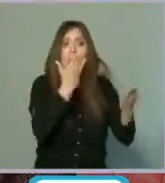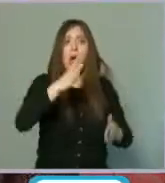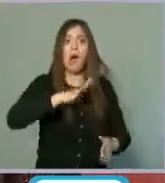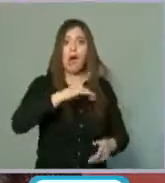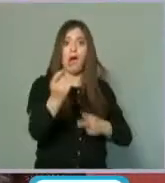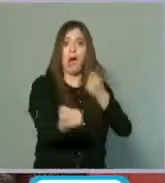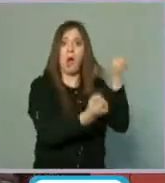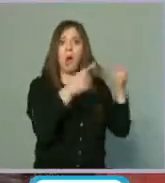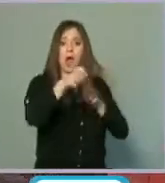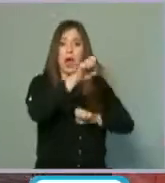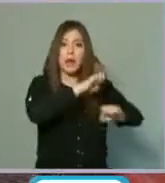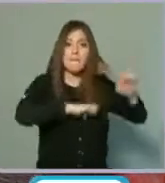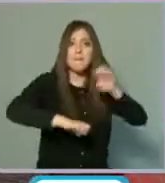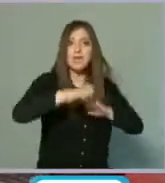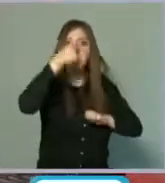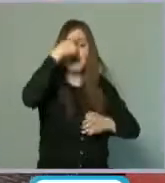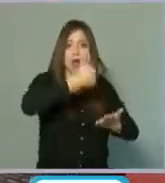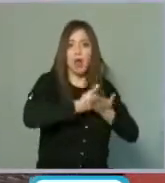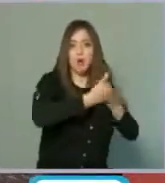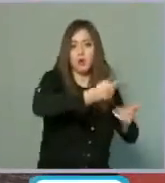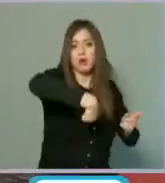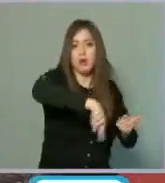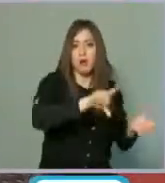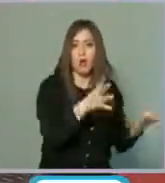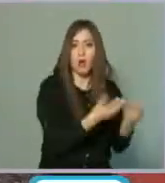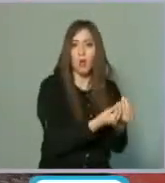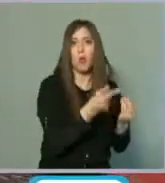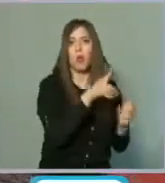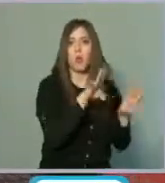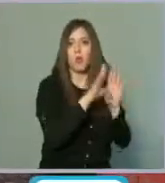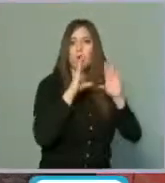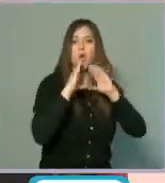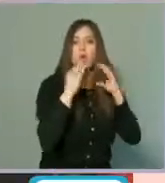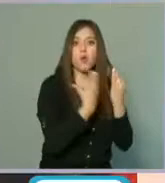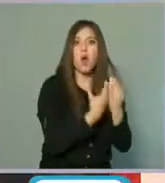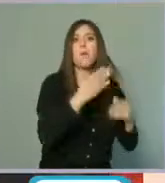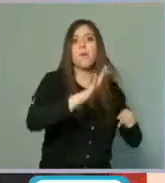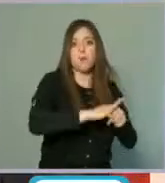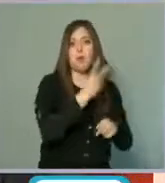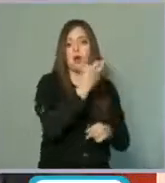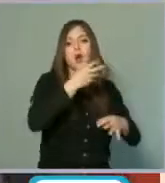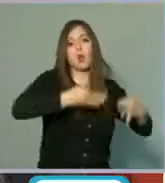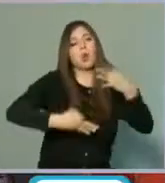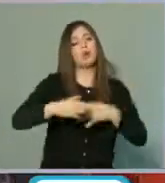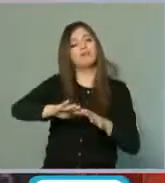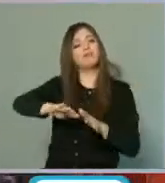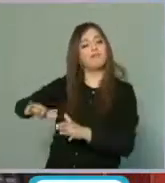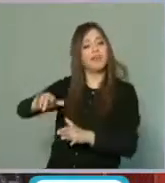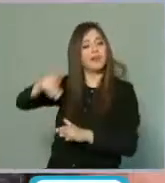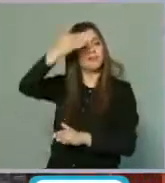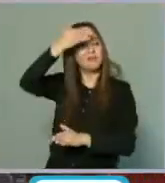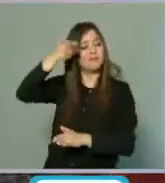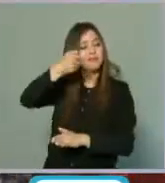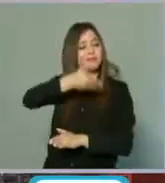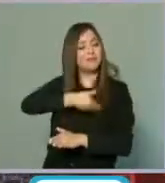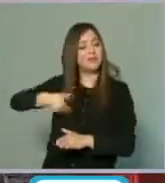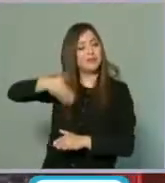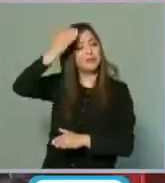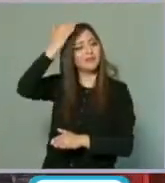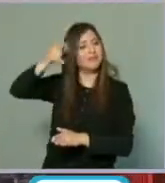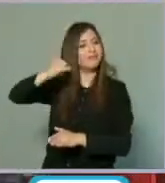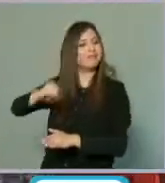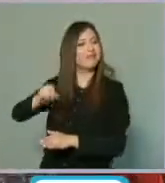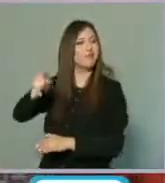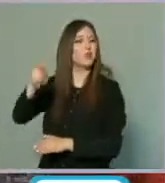que están dando mucho a sus comunidades y es entonces que revierten esta decisión. Entonces, en el caso de Donald Trump lo que vemos es un discurso